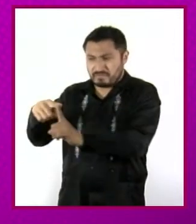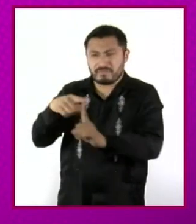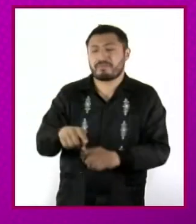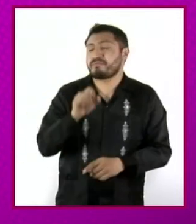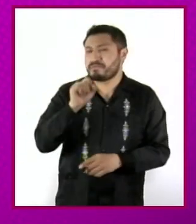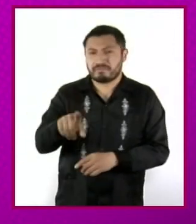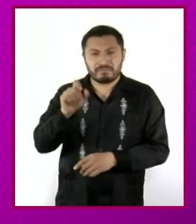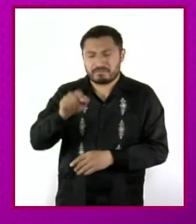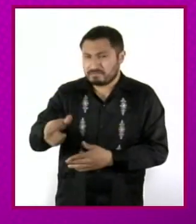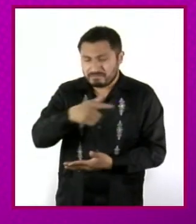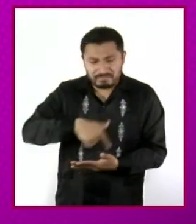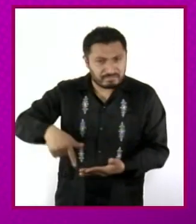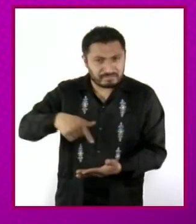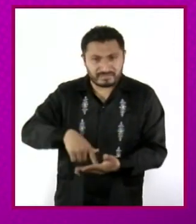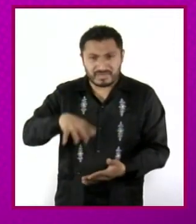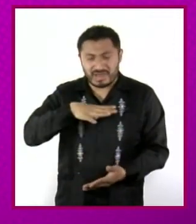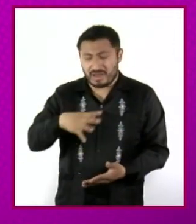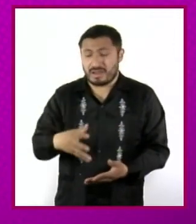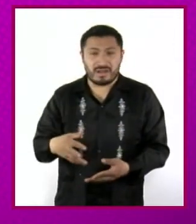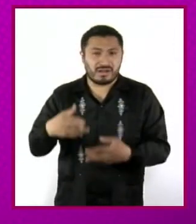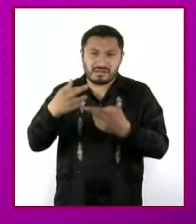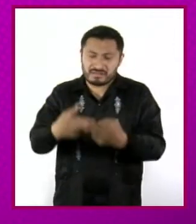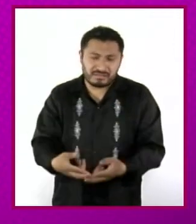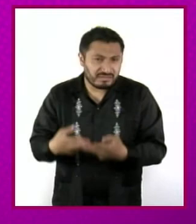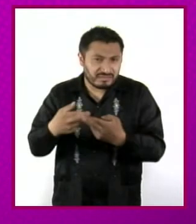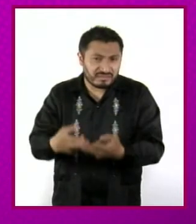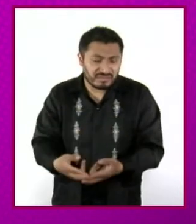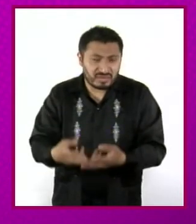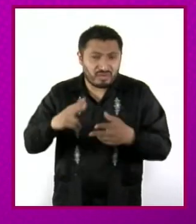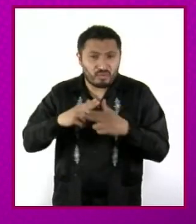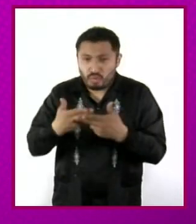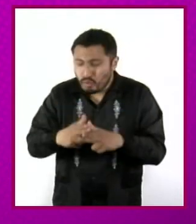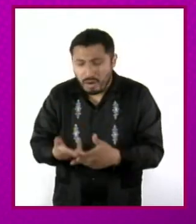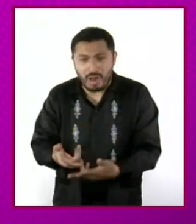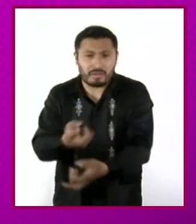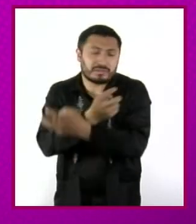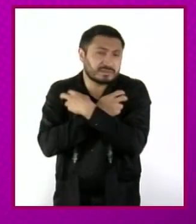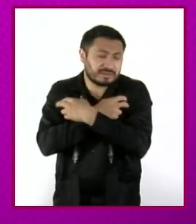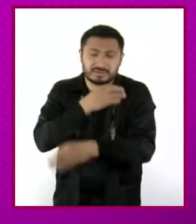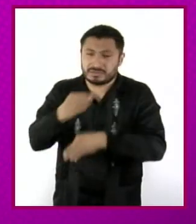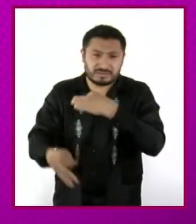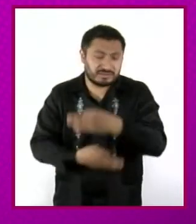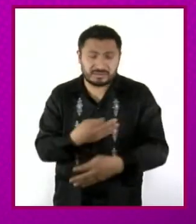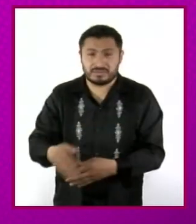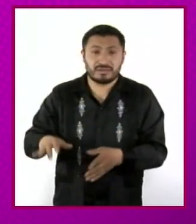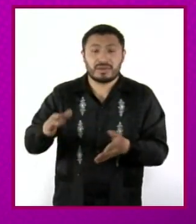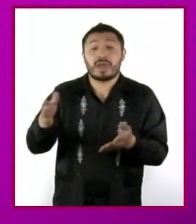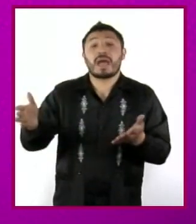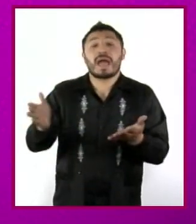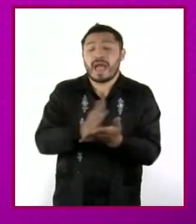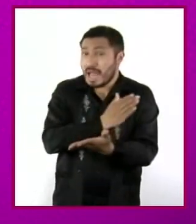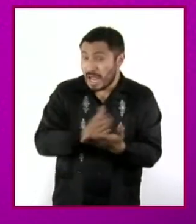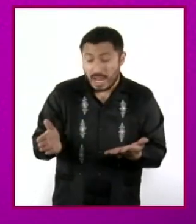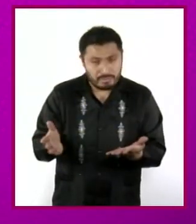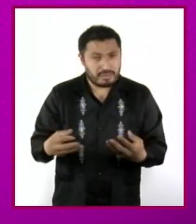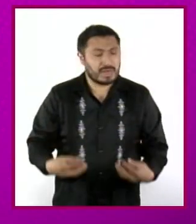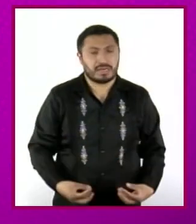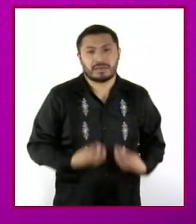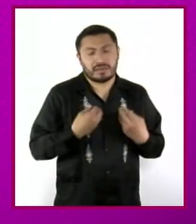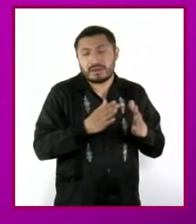en ese lugar donde están los túmulos, en ese lugar en donde está apartado de nuestra cotidianidad.